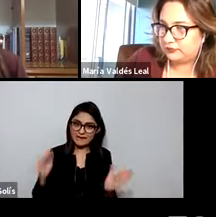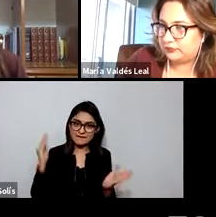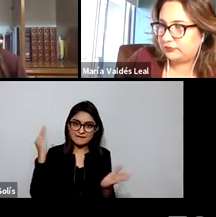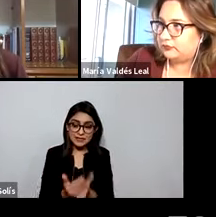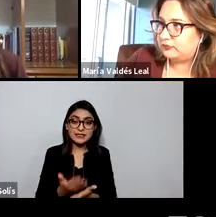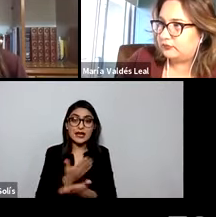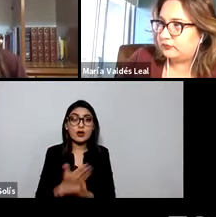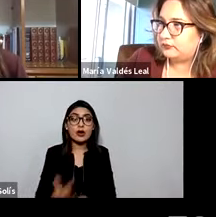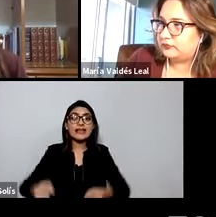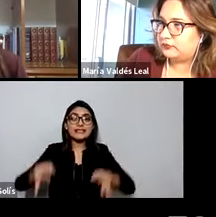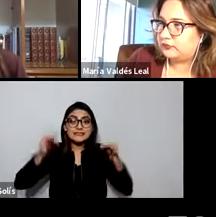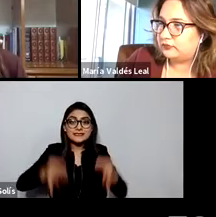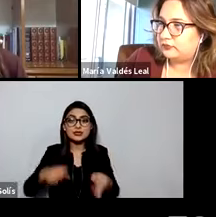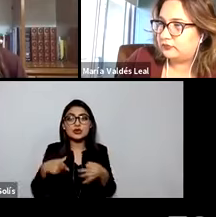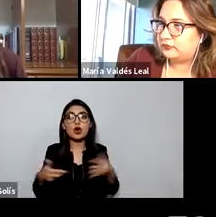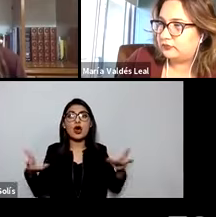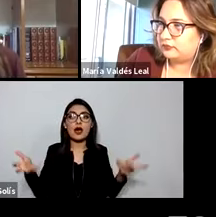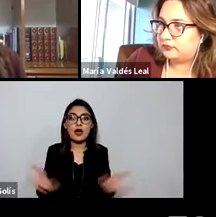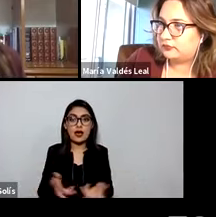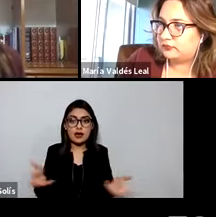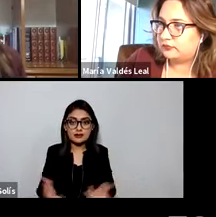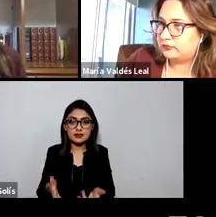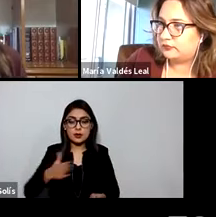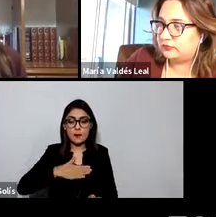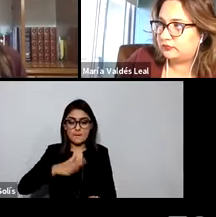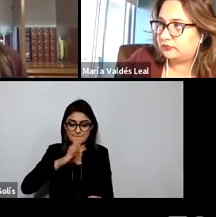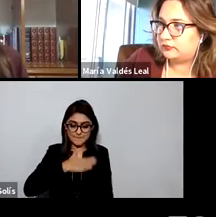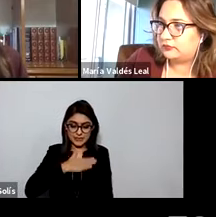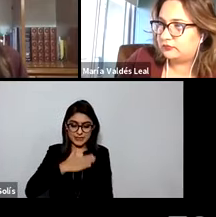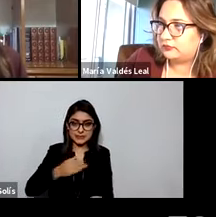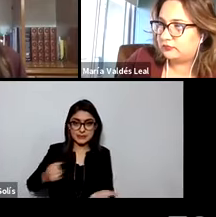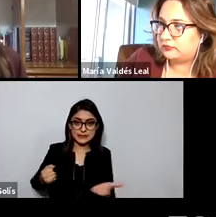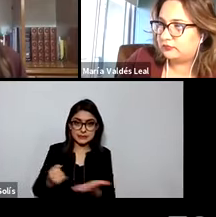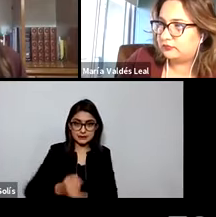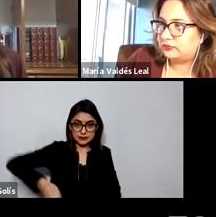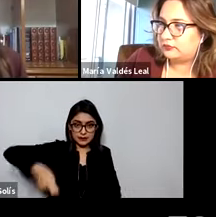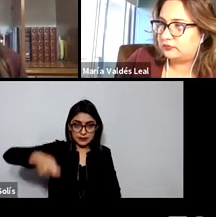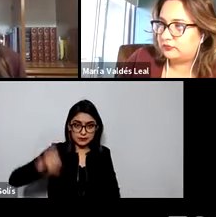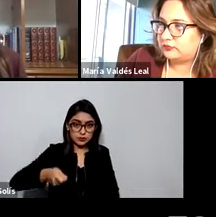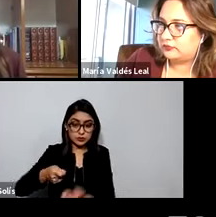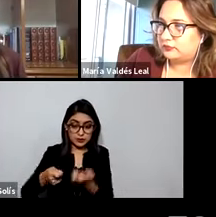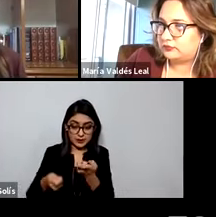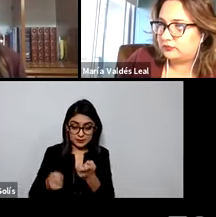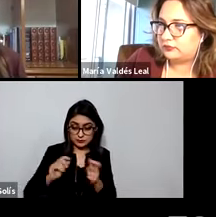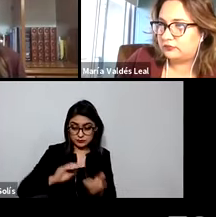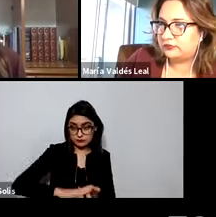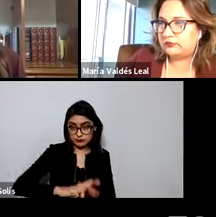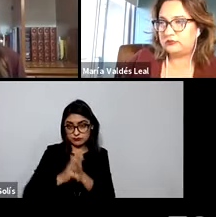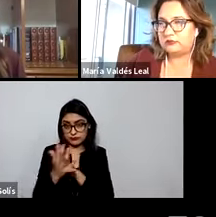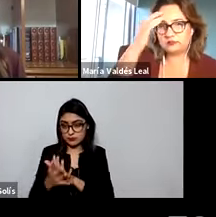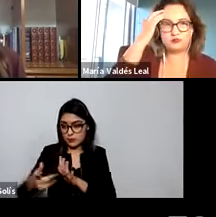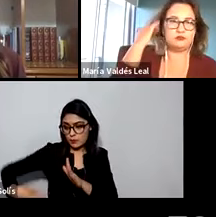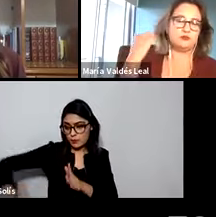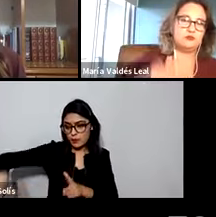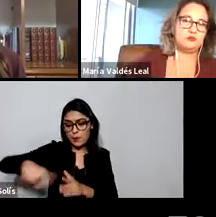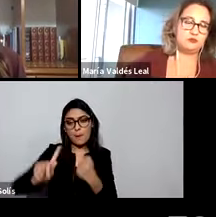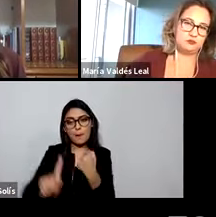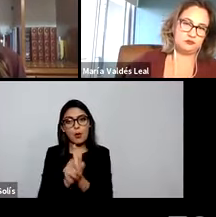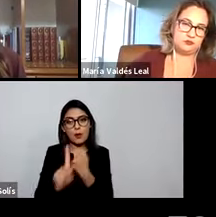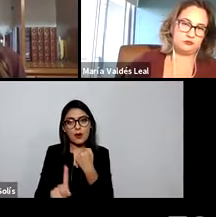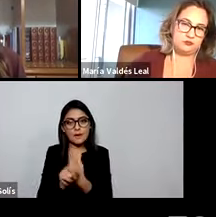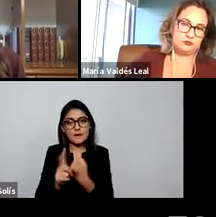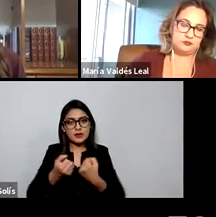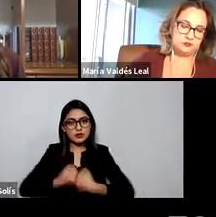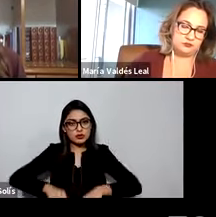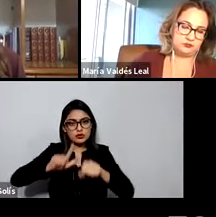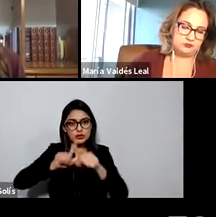efectivamente eso está incidiendo en nuestras resoluciones para dar respuesta a las problemáticas sociales, que además son